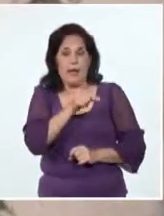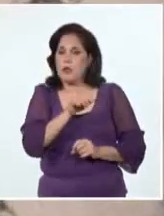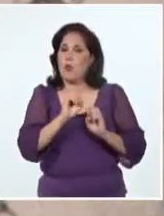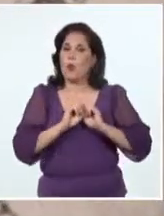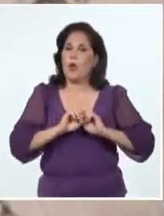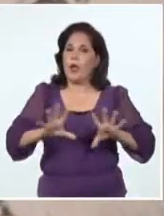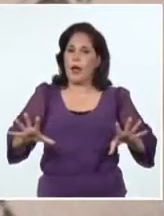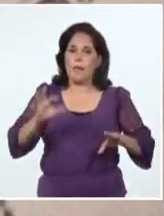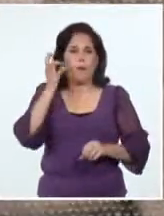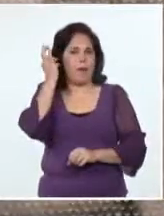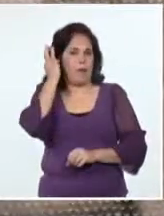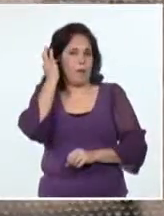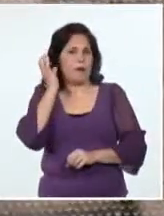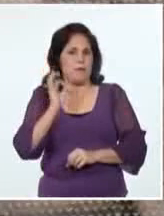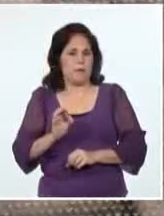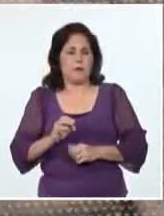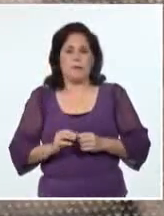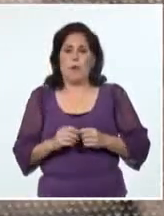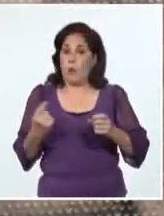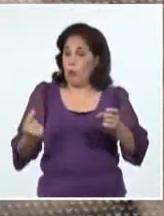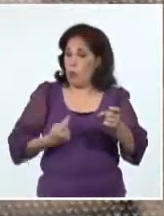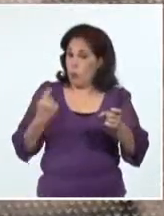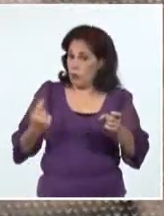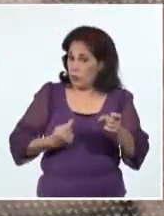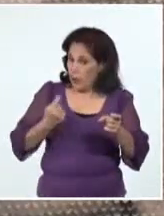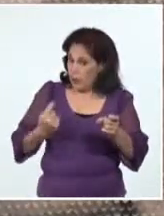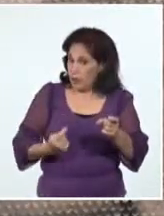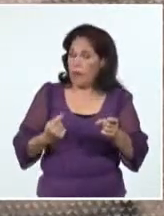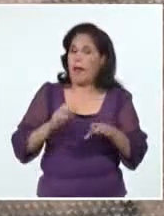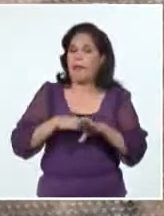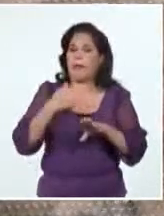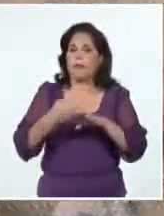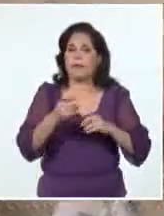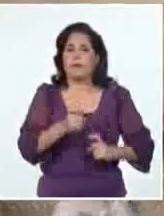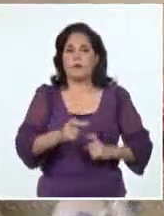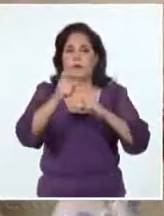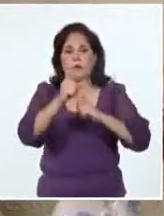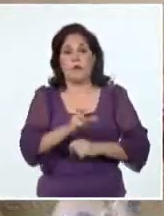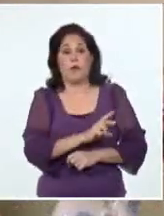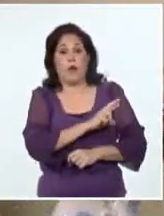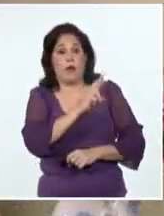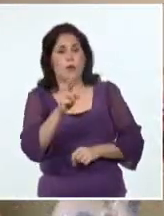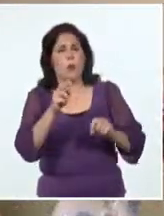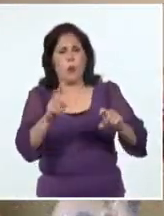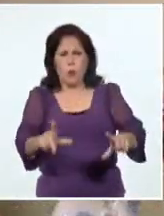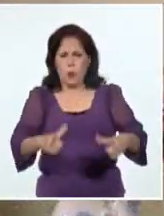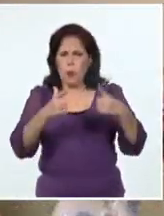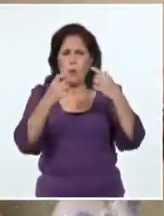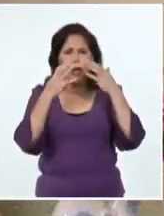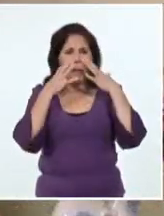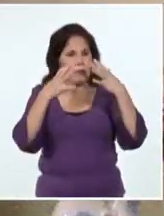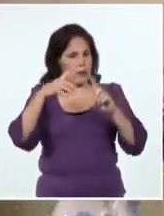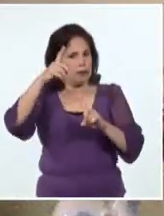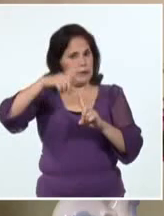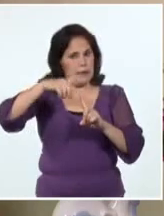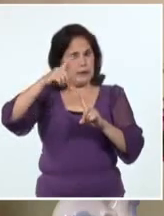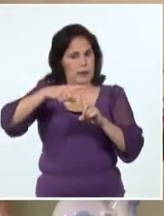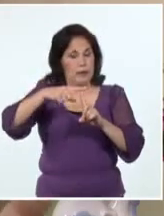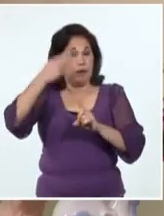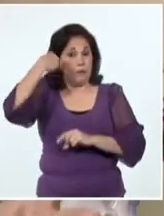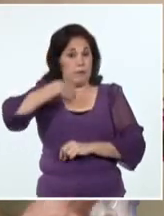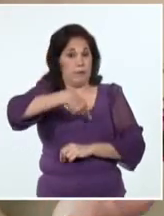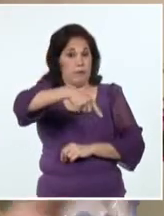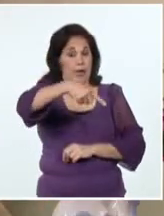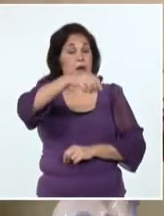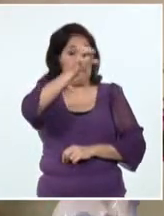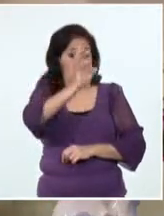paradigma de esas ideas. Guerrillera entonces, luego del triunfo de la revolución, cumplió importantes tareas y misiones que